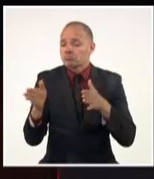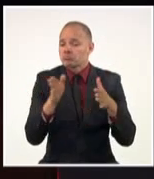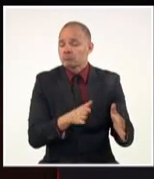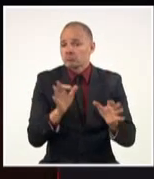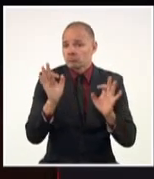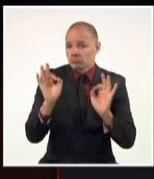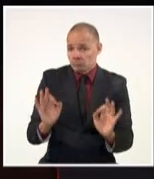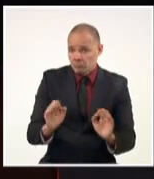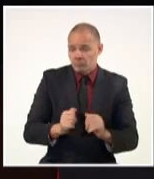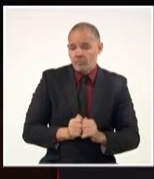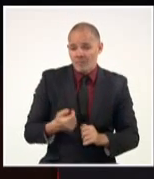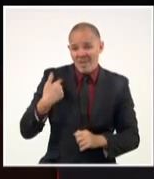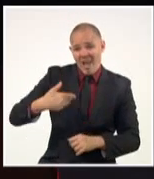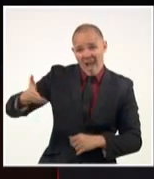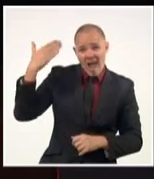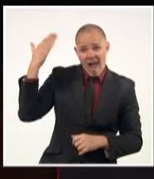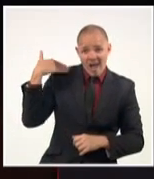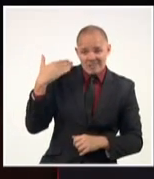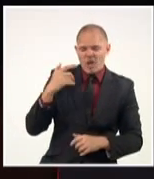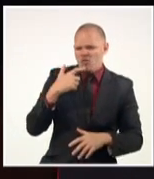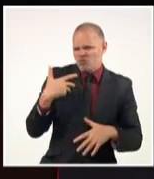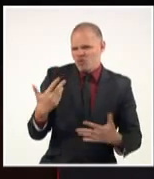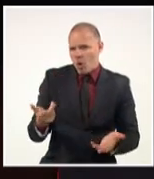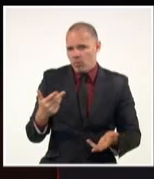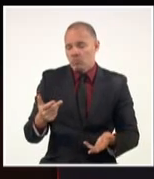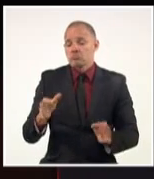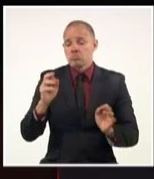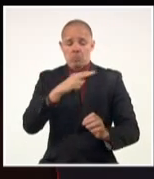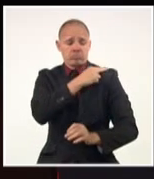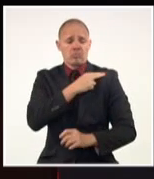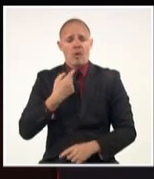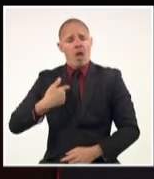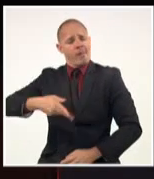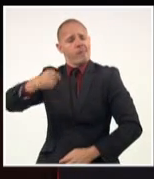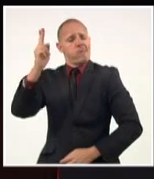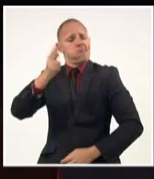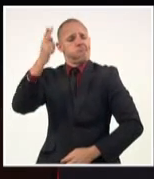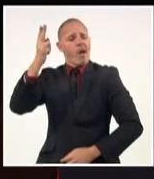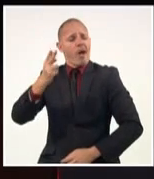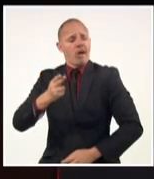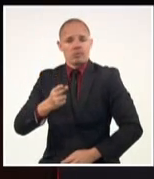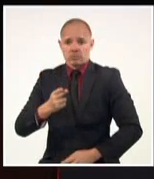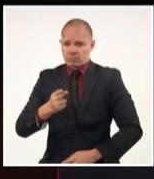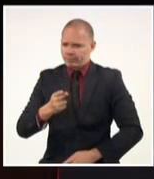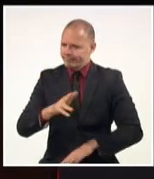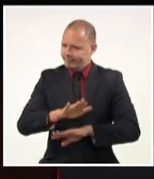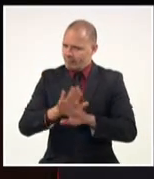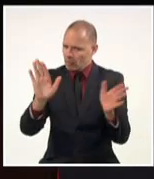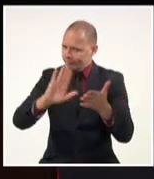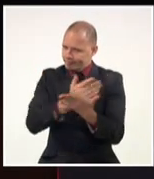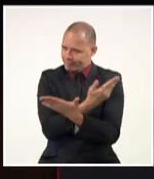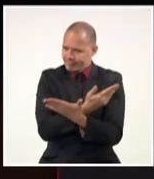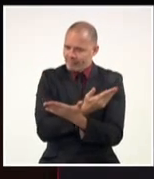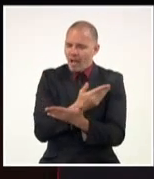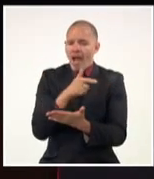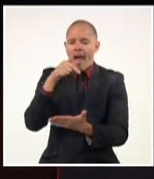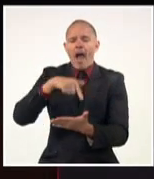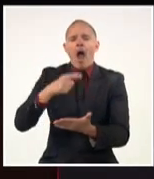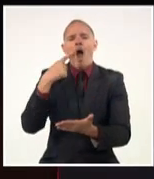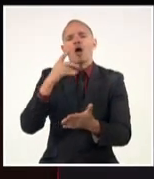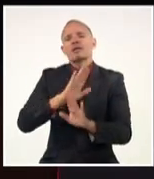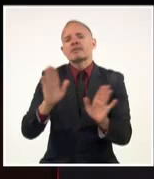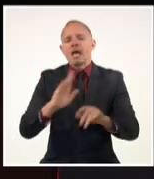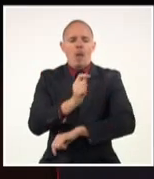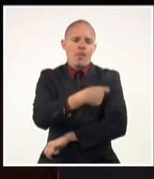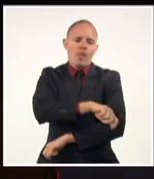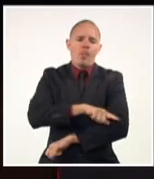orden jurídico burgués para establecer un nuevo derecho basado en la legalidad socialista, refrendado